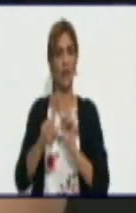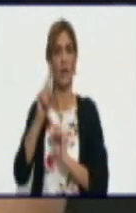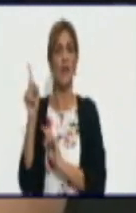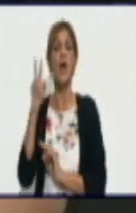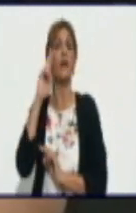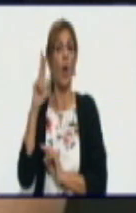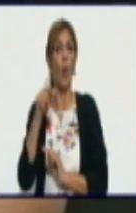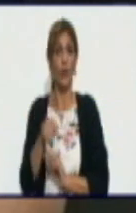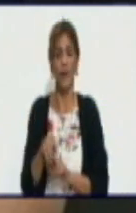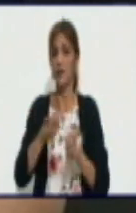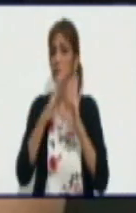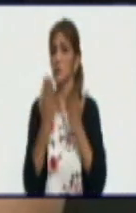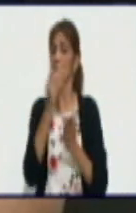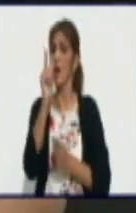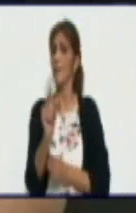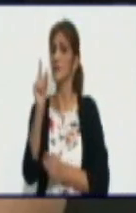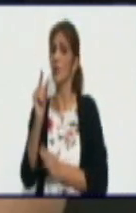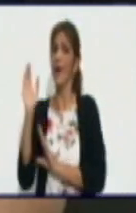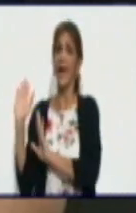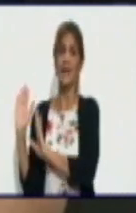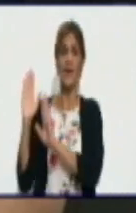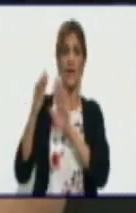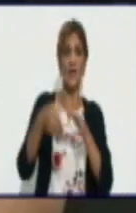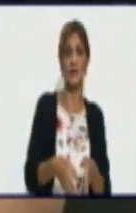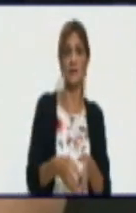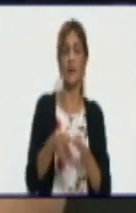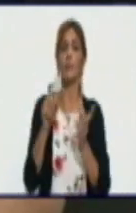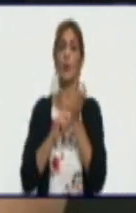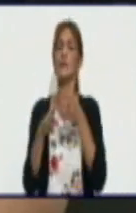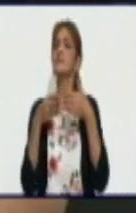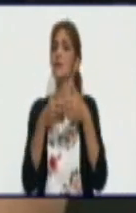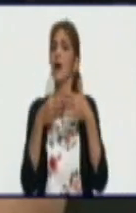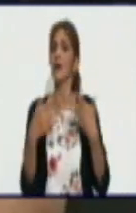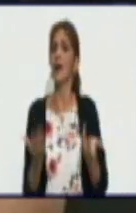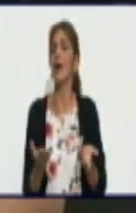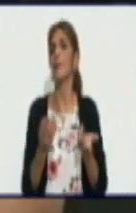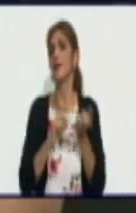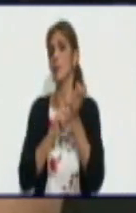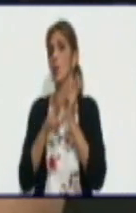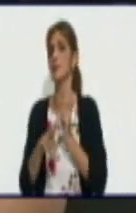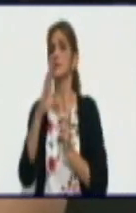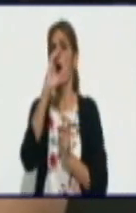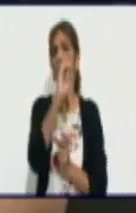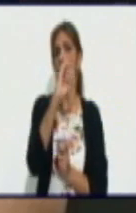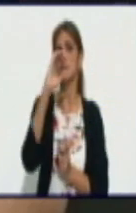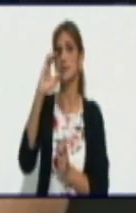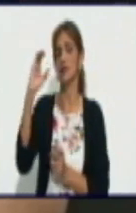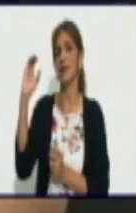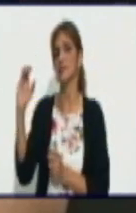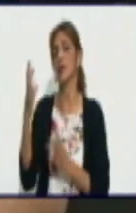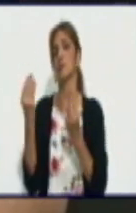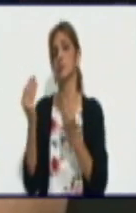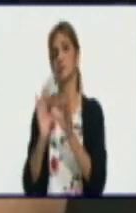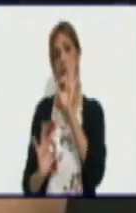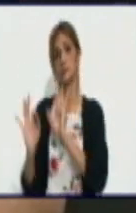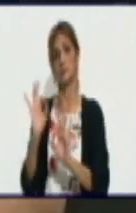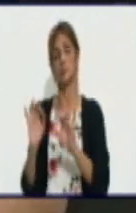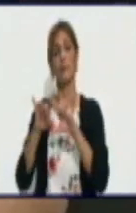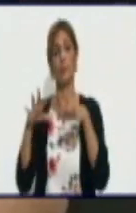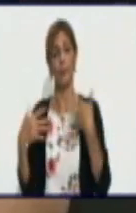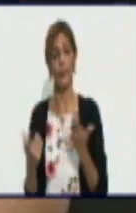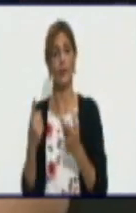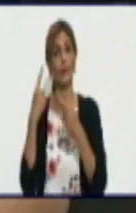de que proceda de esas provincias es una persona de riesgo, porque en esas provincias hay una alta transmisión con